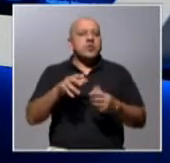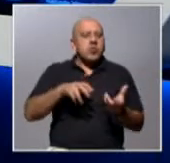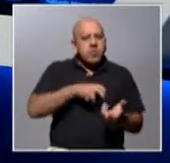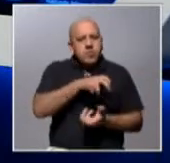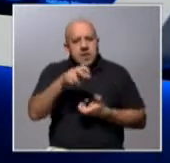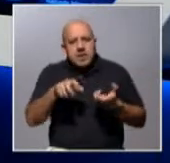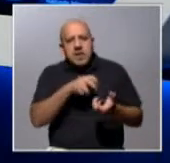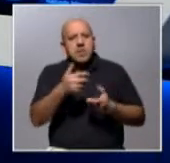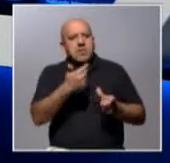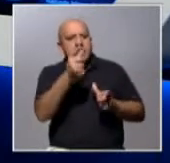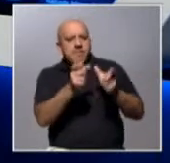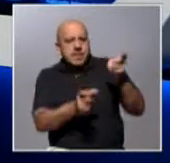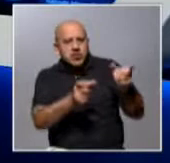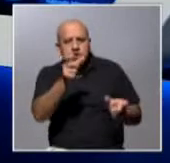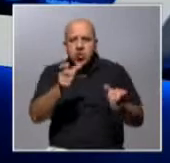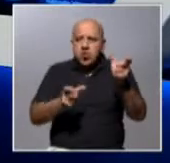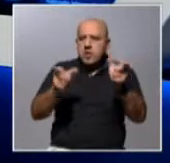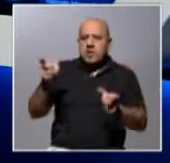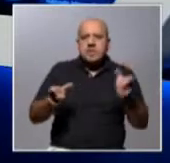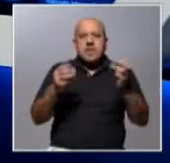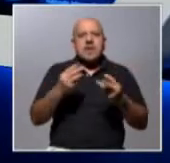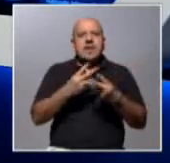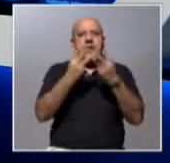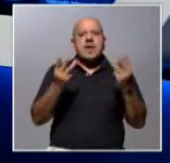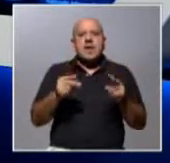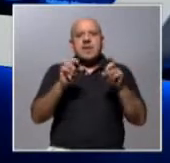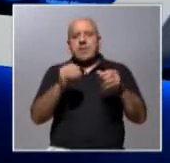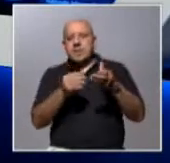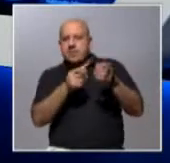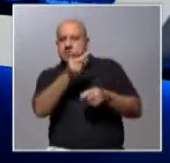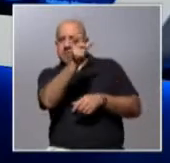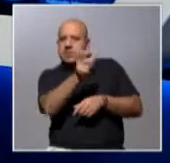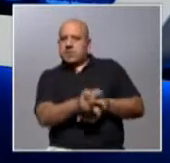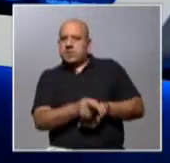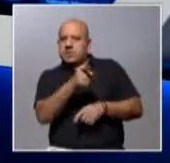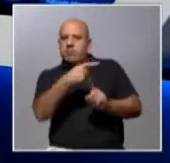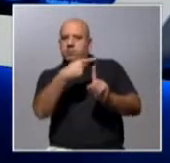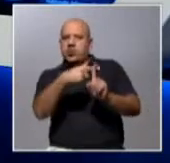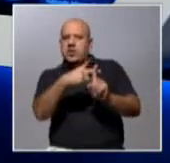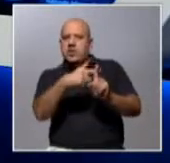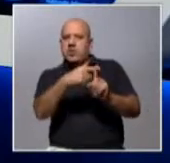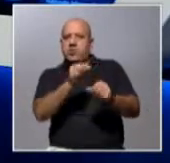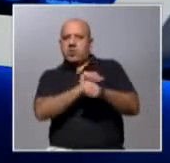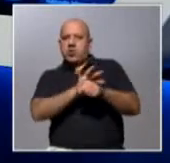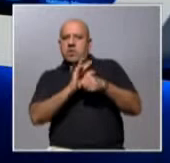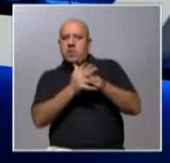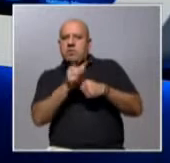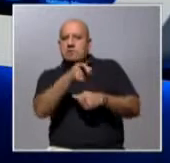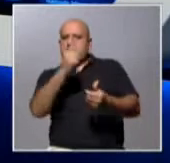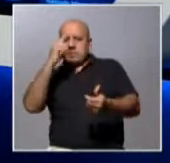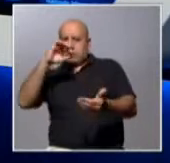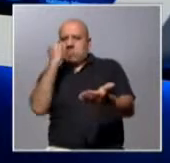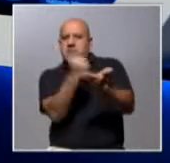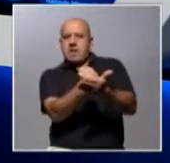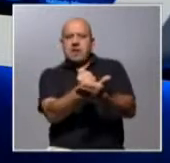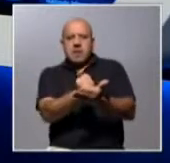seres humanos, ¿no? Y está pasando mucho el tema de la estigmatización, digamos, del que se enferma de COVID-19, sí. ¿No?